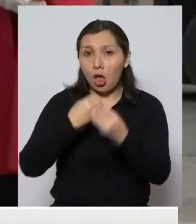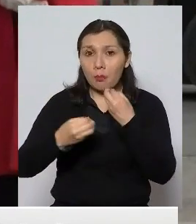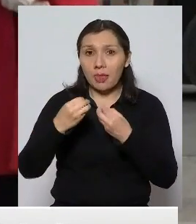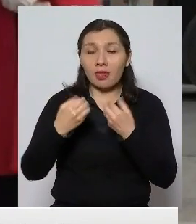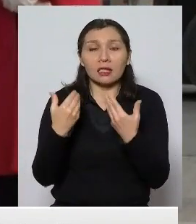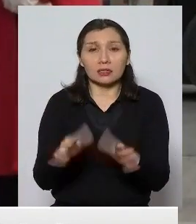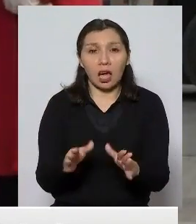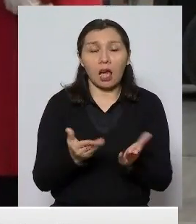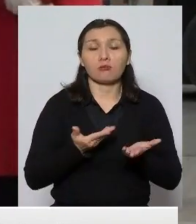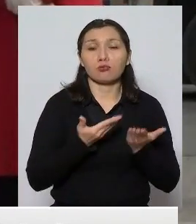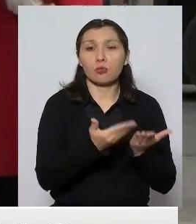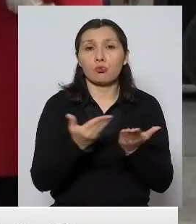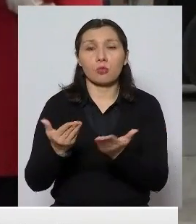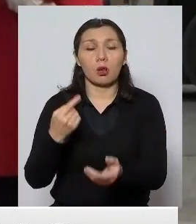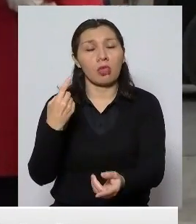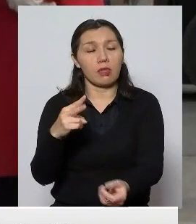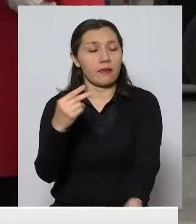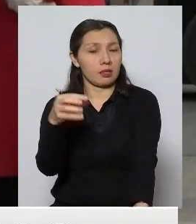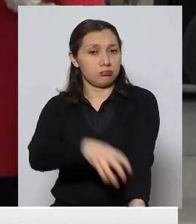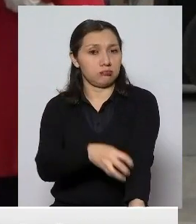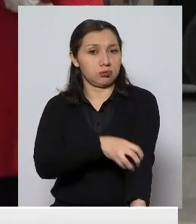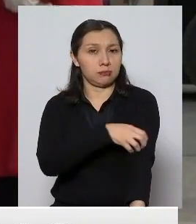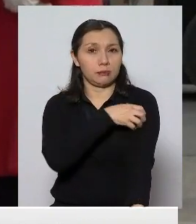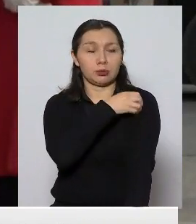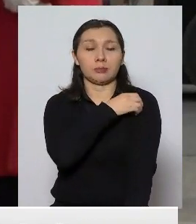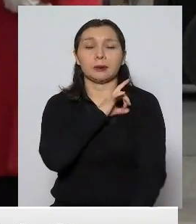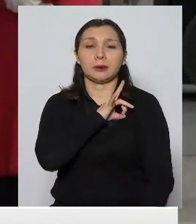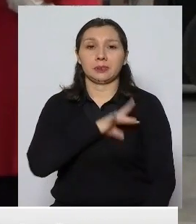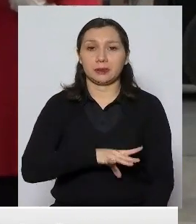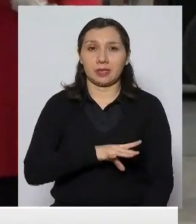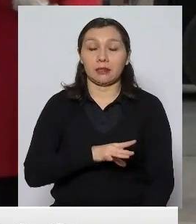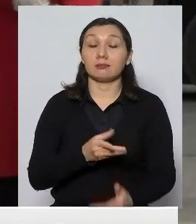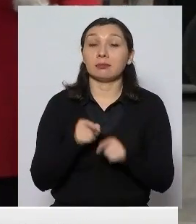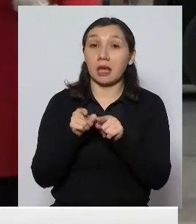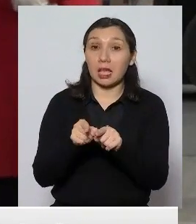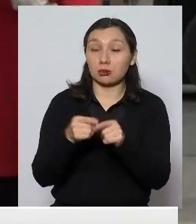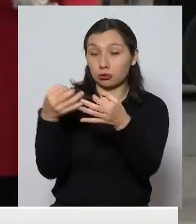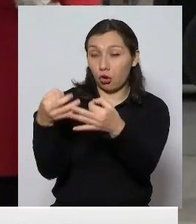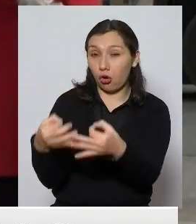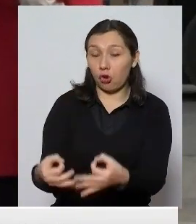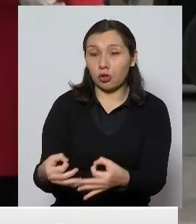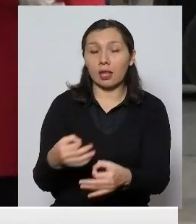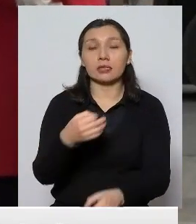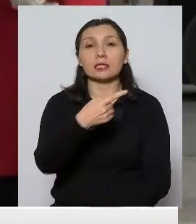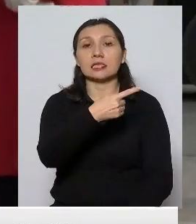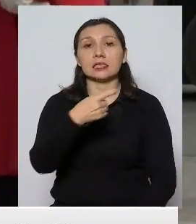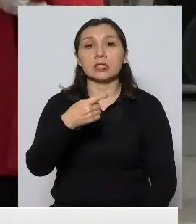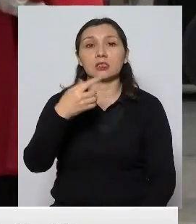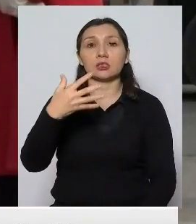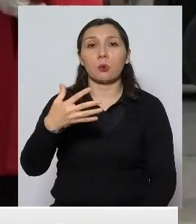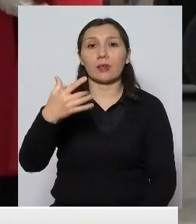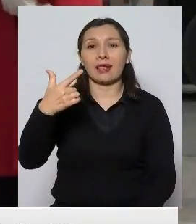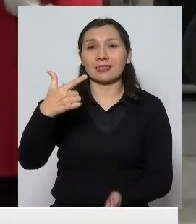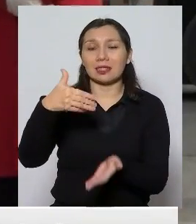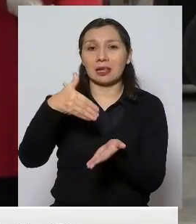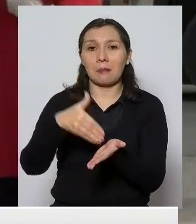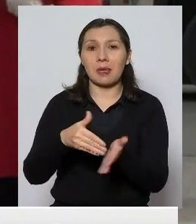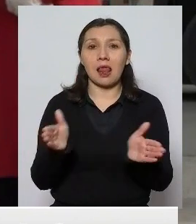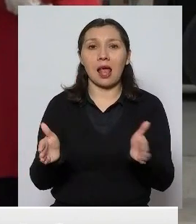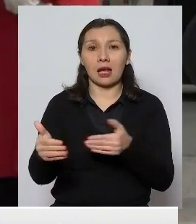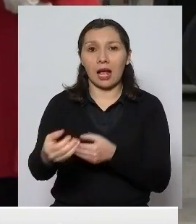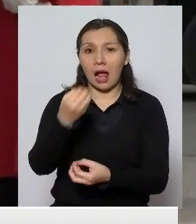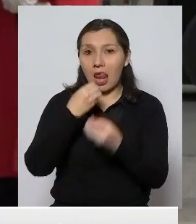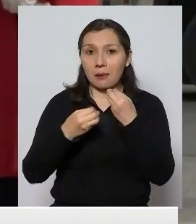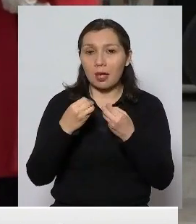alimentos en las demás regiones de Chile, lo cual hace un total de 157.000 canastas